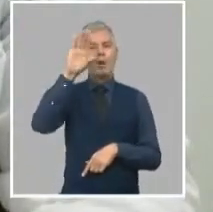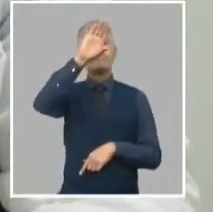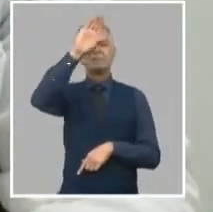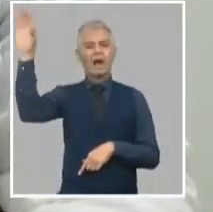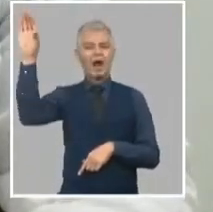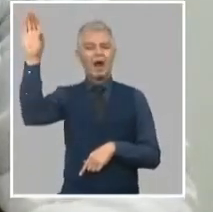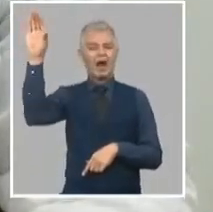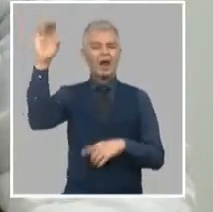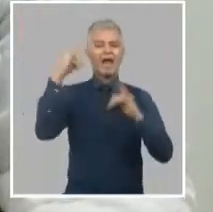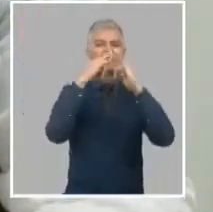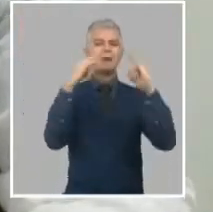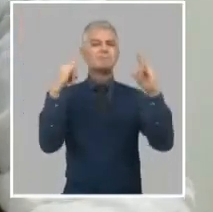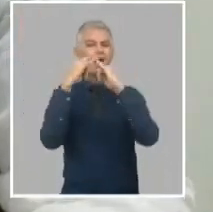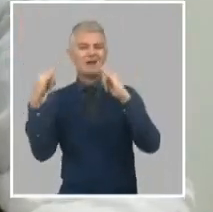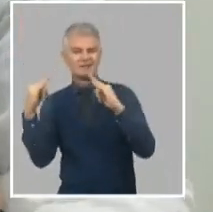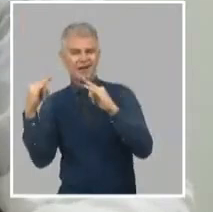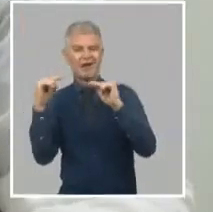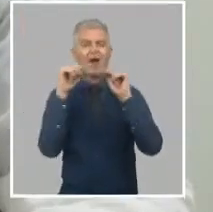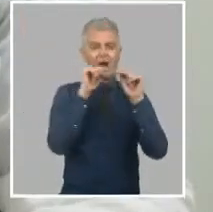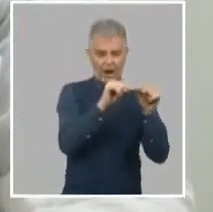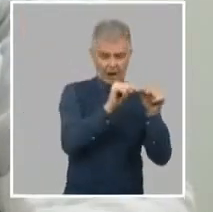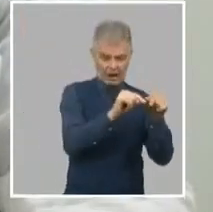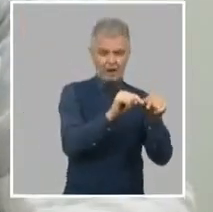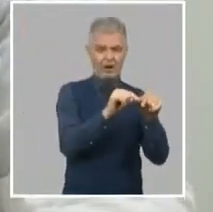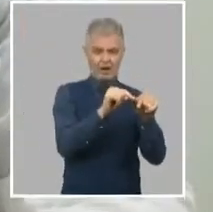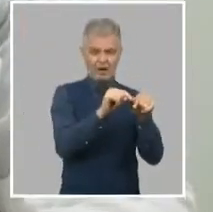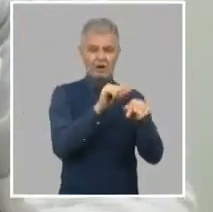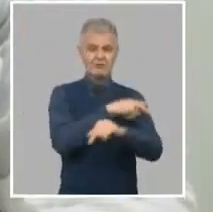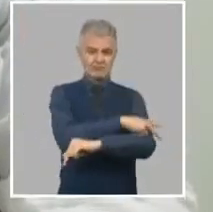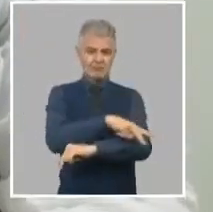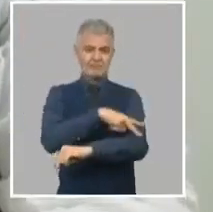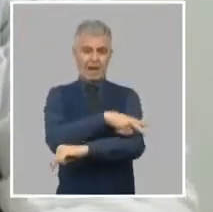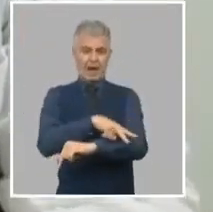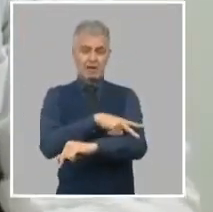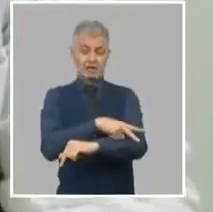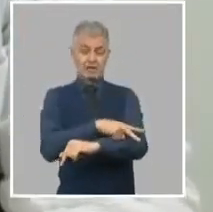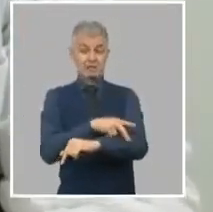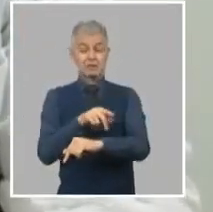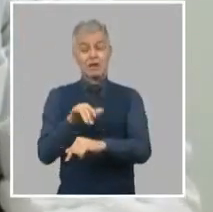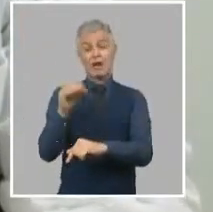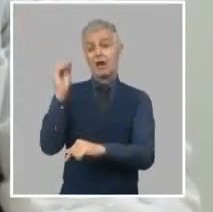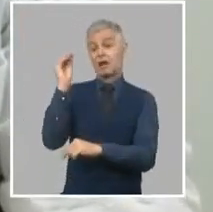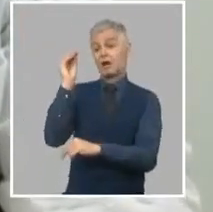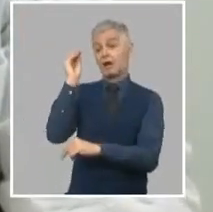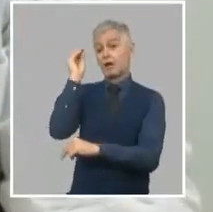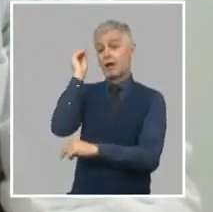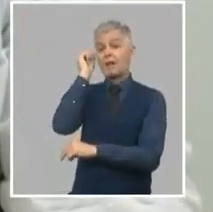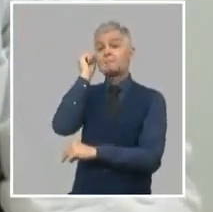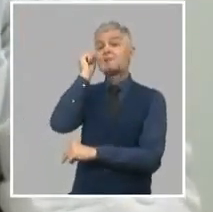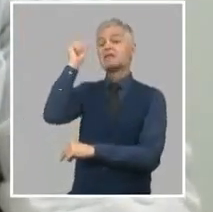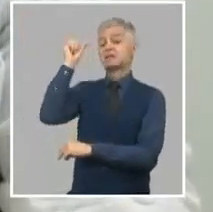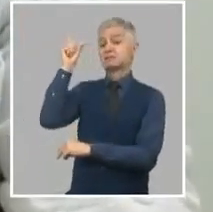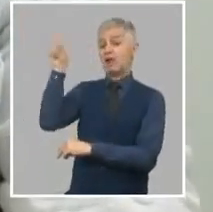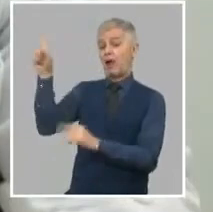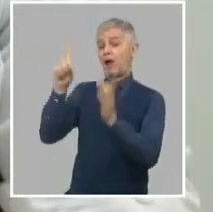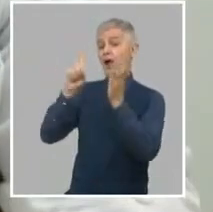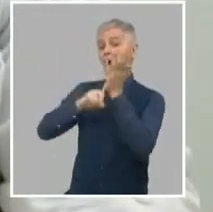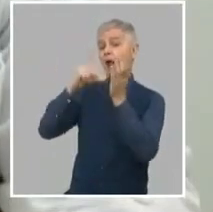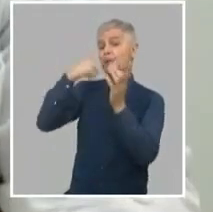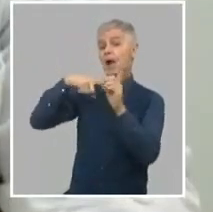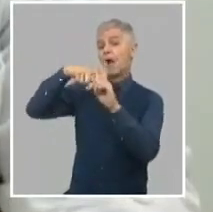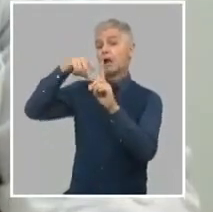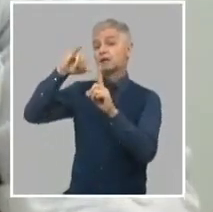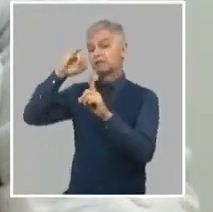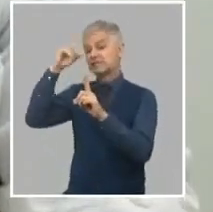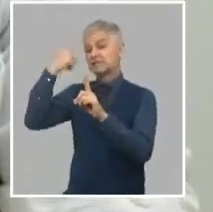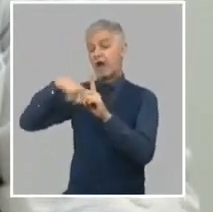Con las lecciones aprendidas recientemente de la misión de Pakistán, pudimos desplegar una misión